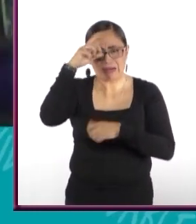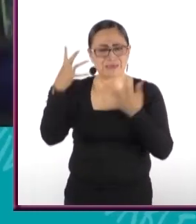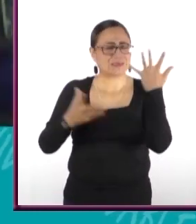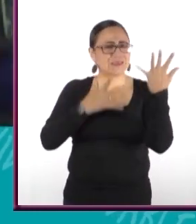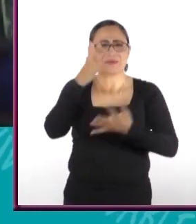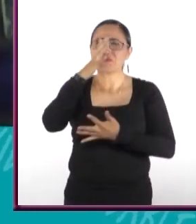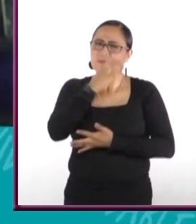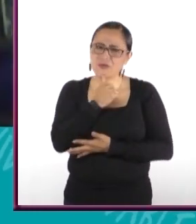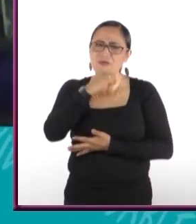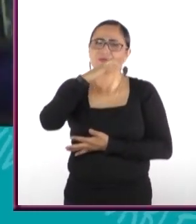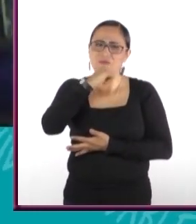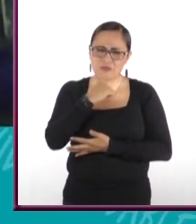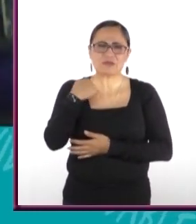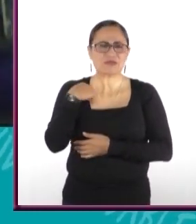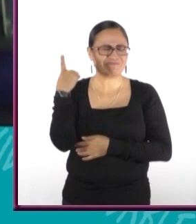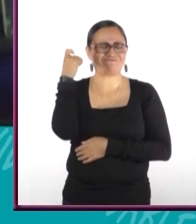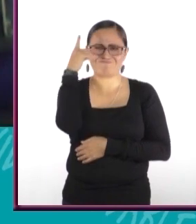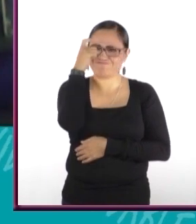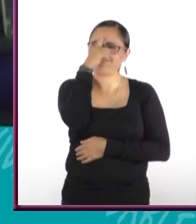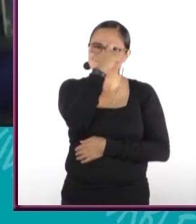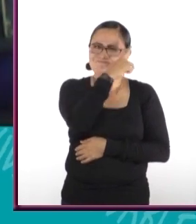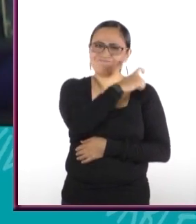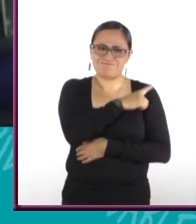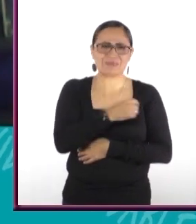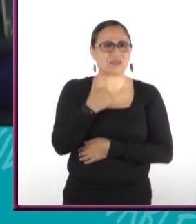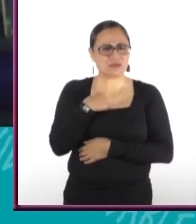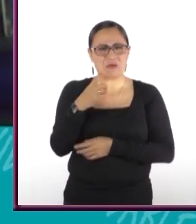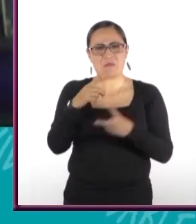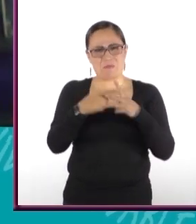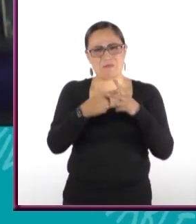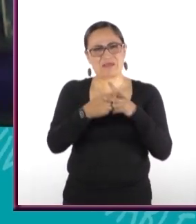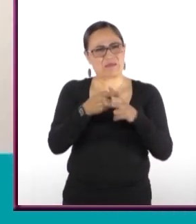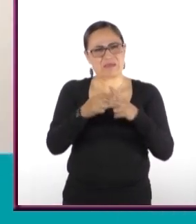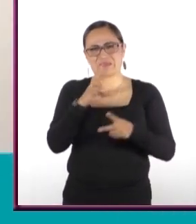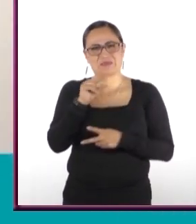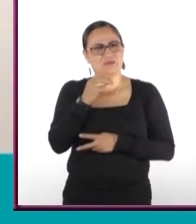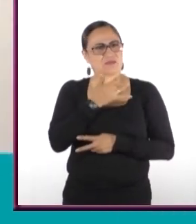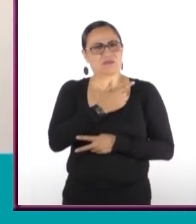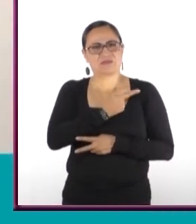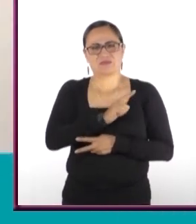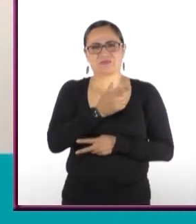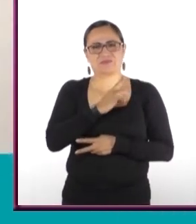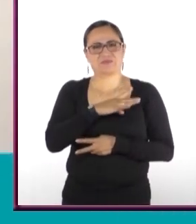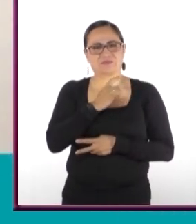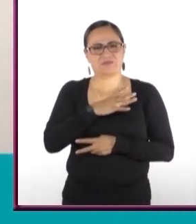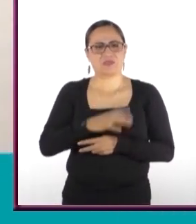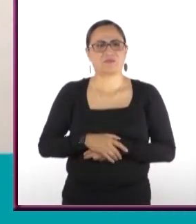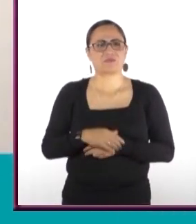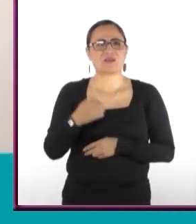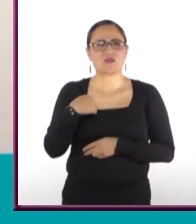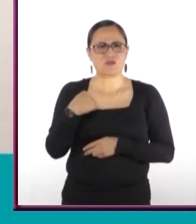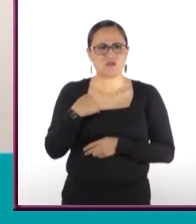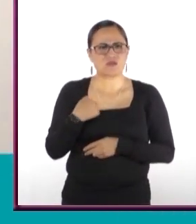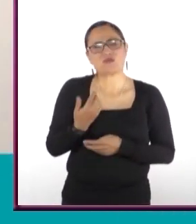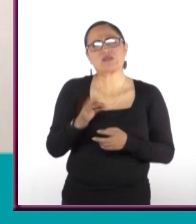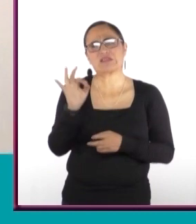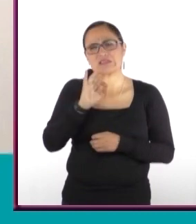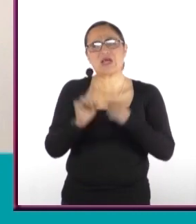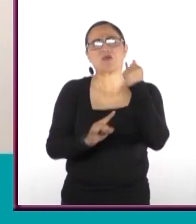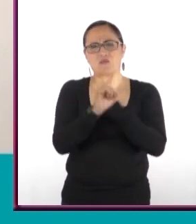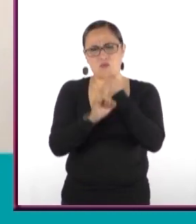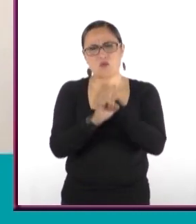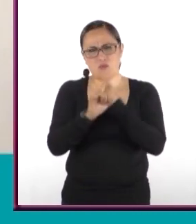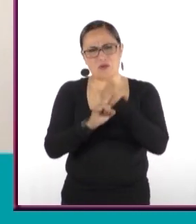¡ay, no puedo! Se me complicaba mucho, entonces sí le tengo pavor. No aborrezco las matemáticas cuando llego a entender